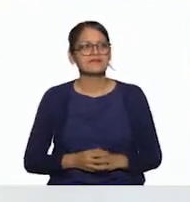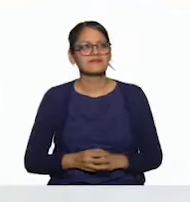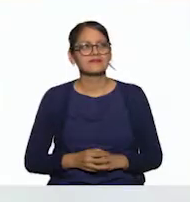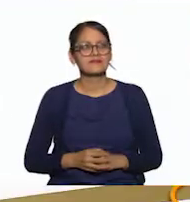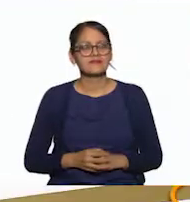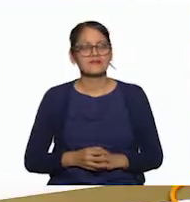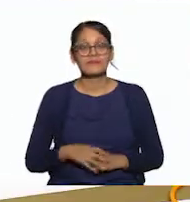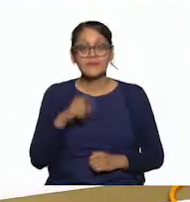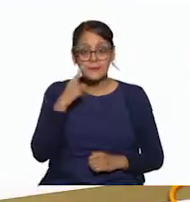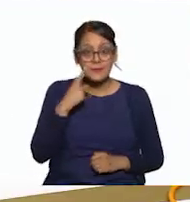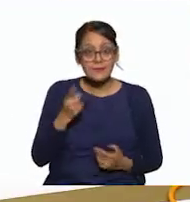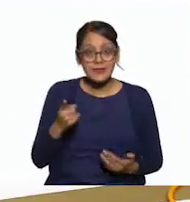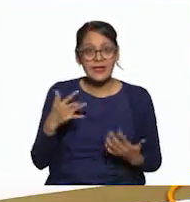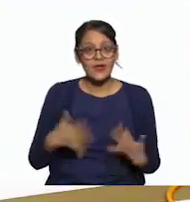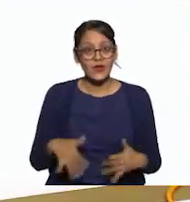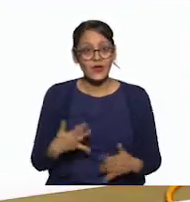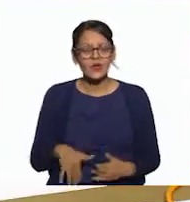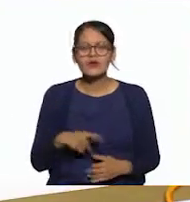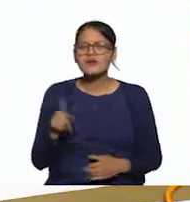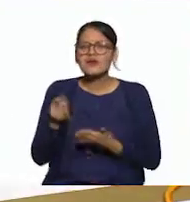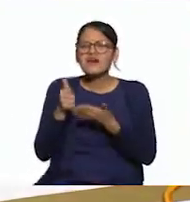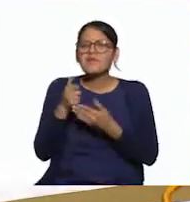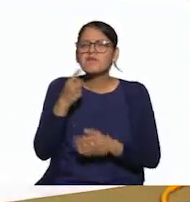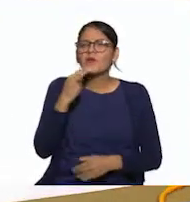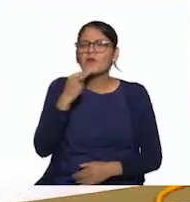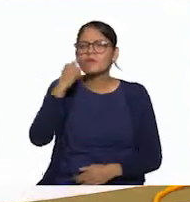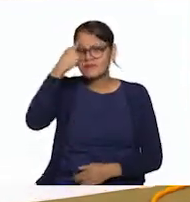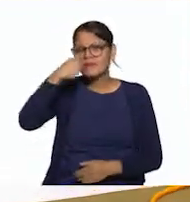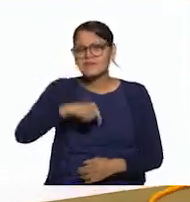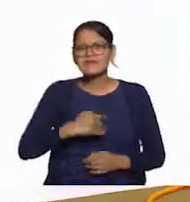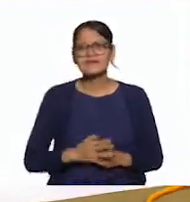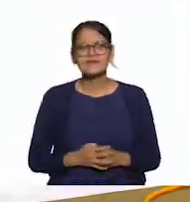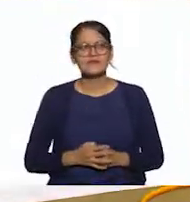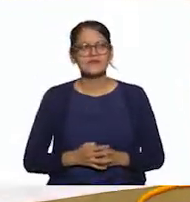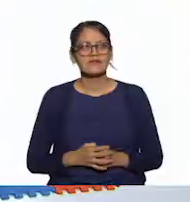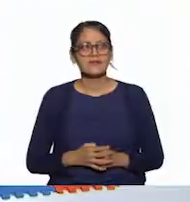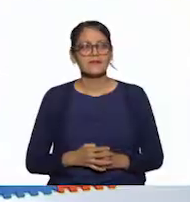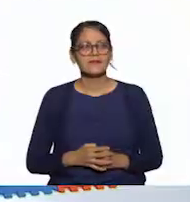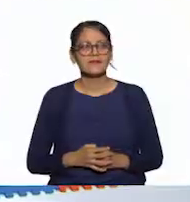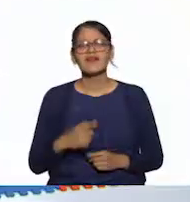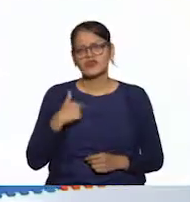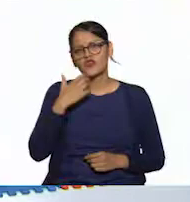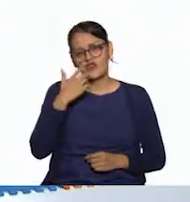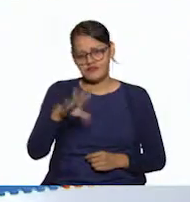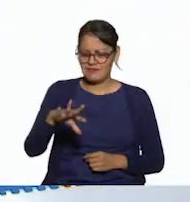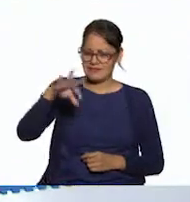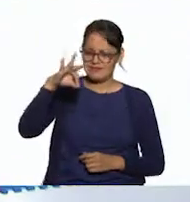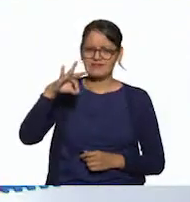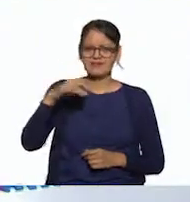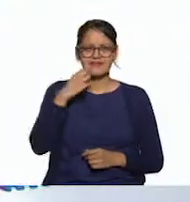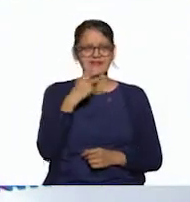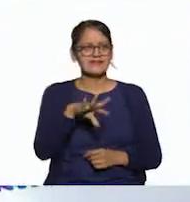Mira. Ay, ¿para qué nos va a servir, maestro? Mira. Yo también quiero sacar. Mira.